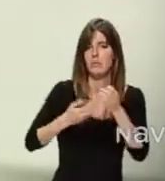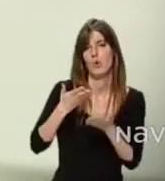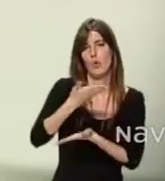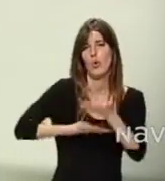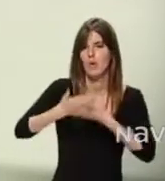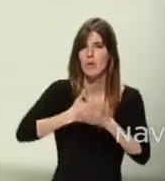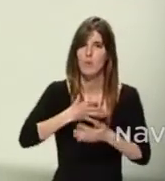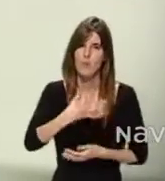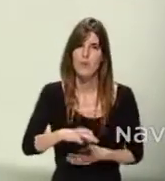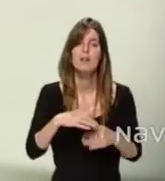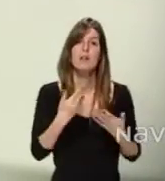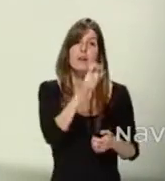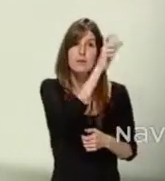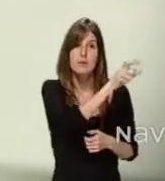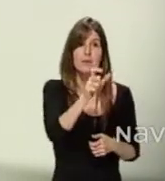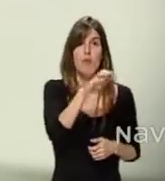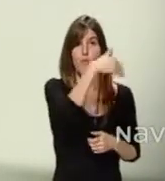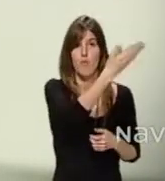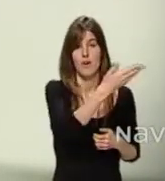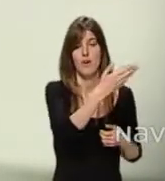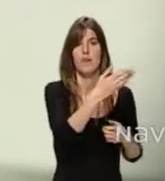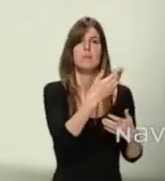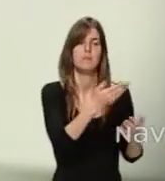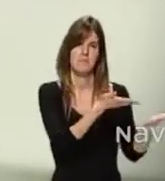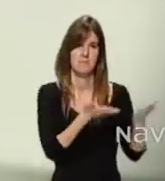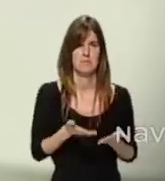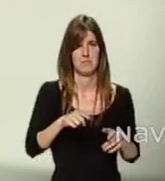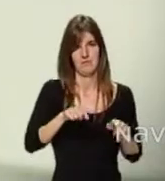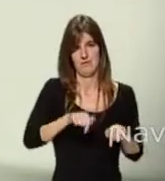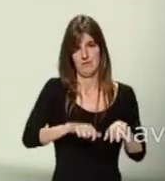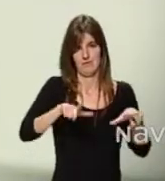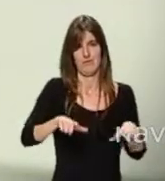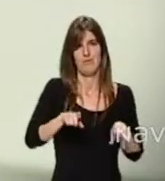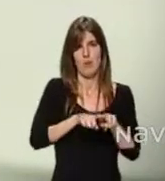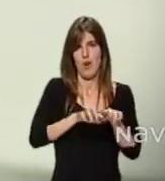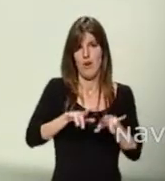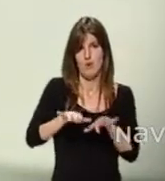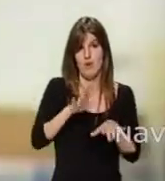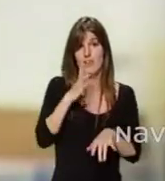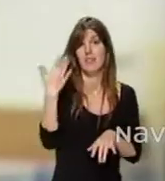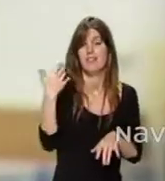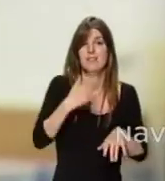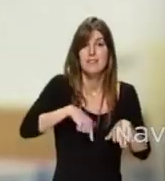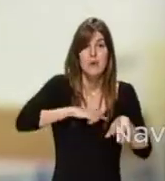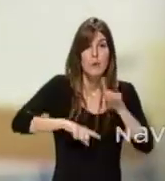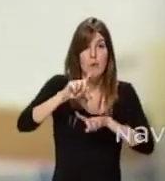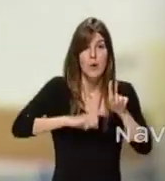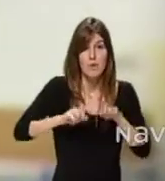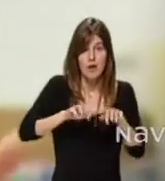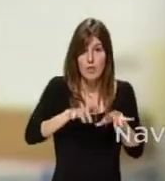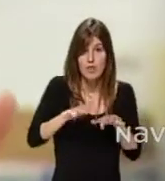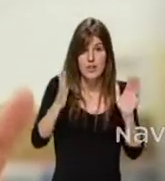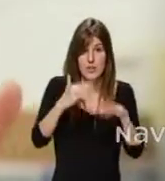permite traer gente del exterior porque para nosotros esto es nuestra oficina, o nosotros antes teníamos ese problema, no sabíamos dónde